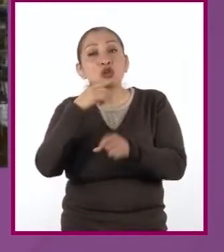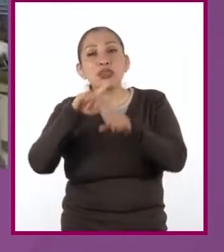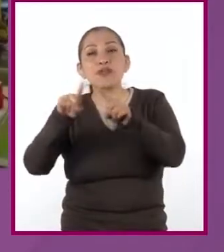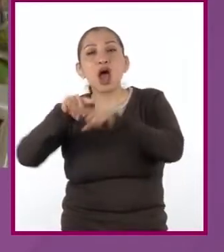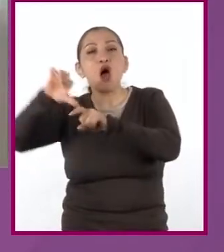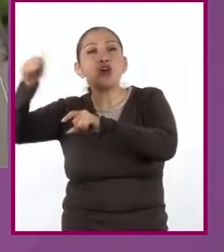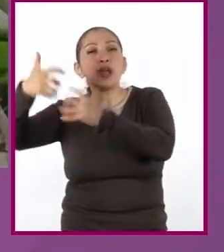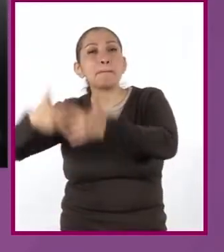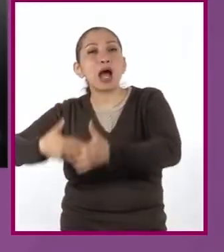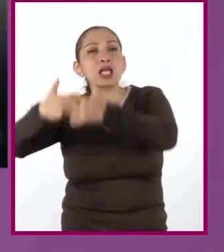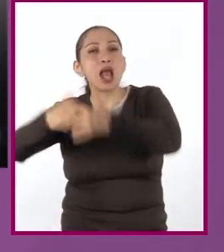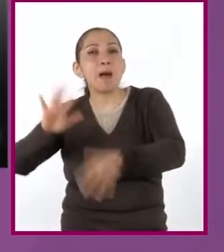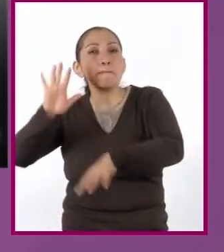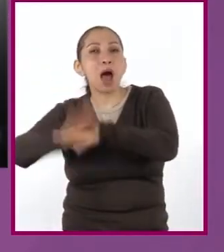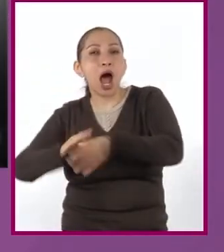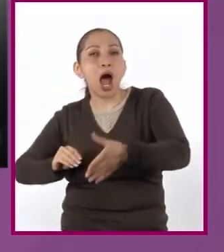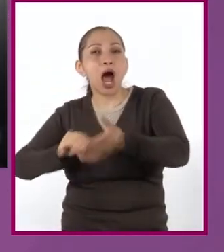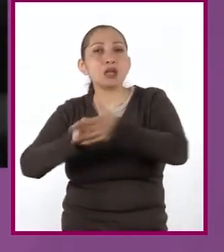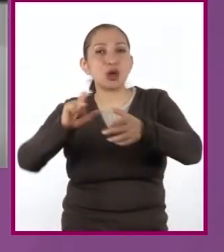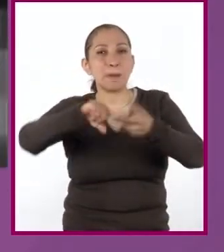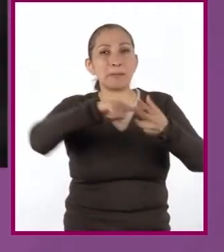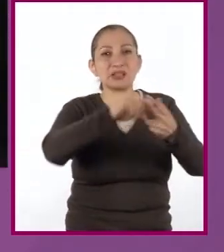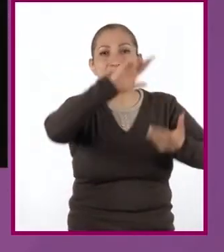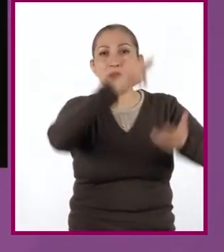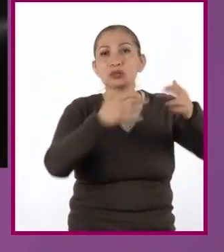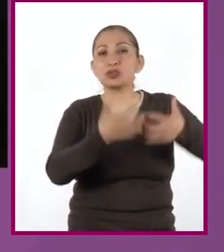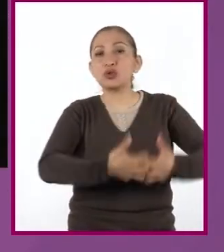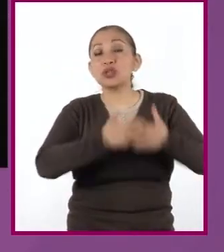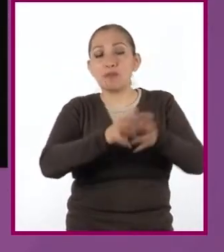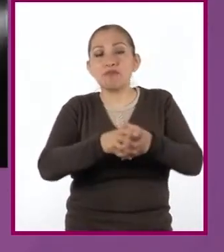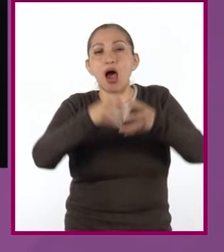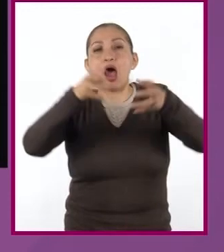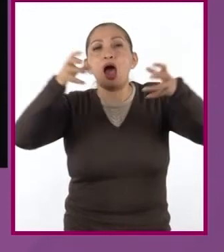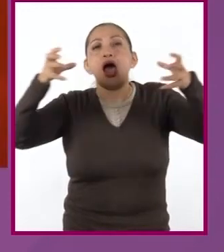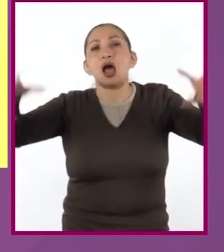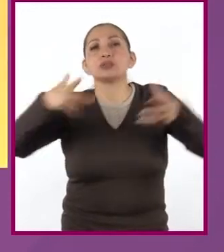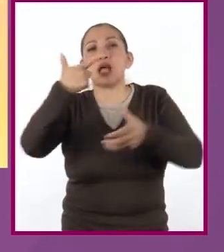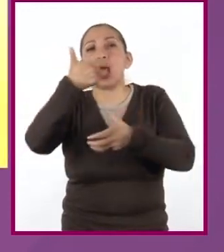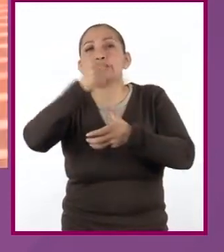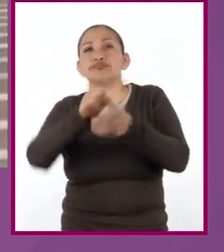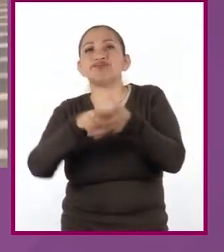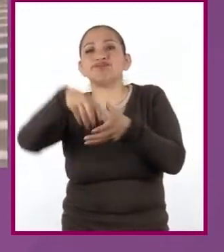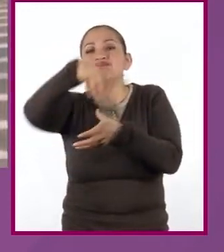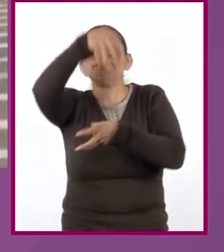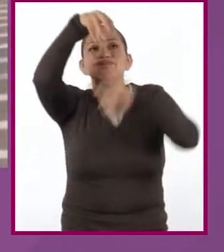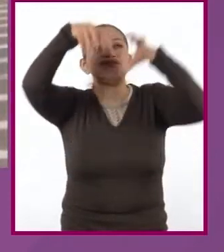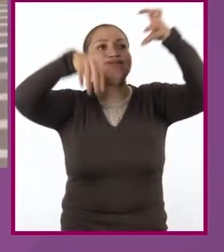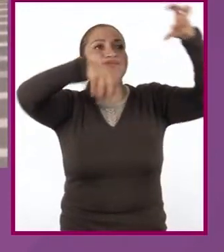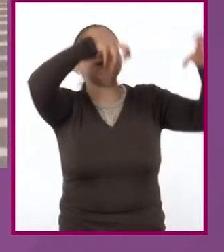diversas maquinarias a partir de la revolución industrial se ha incrementado considerablemente,